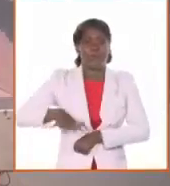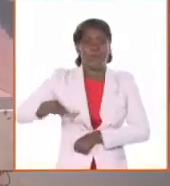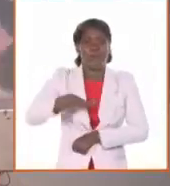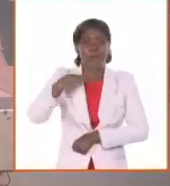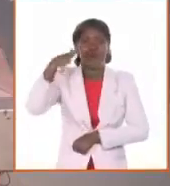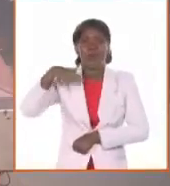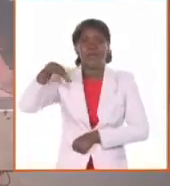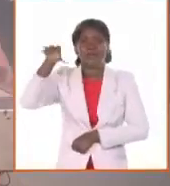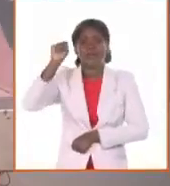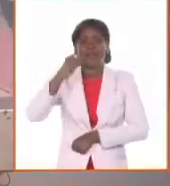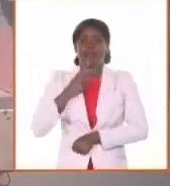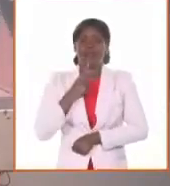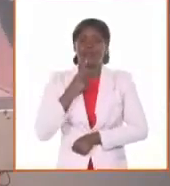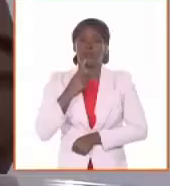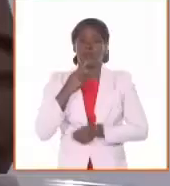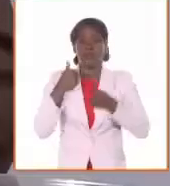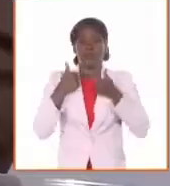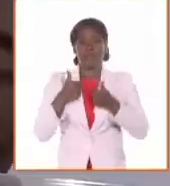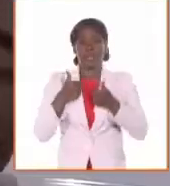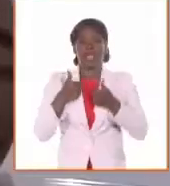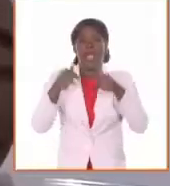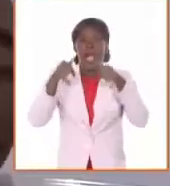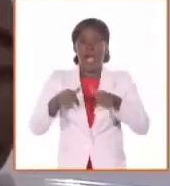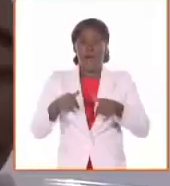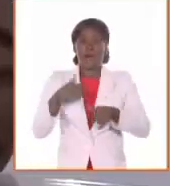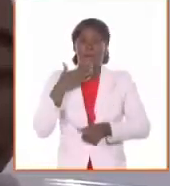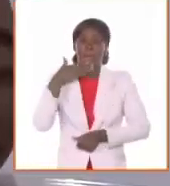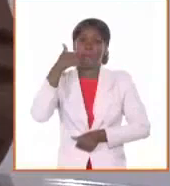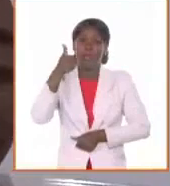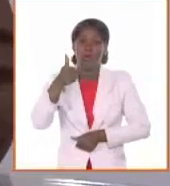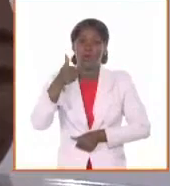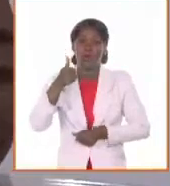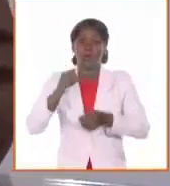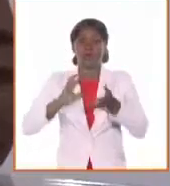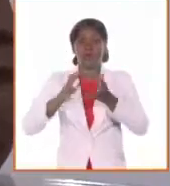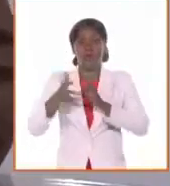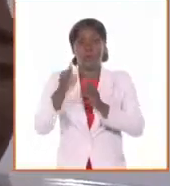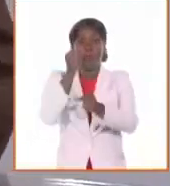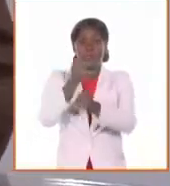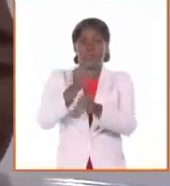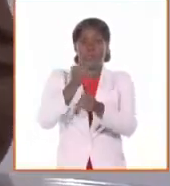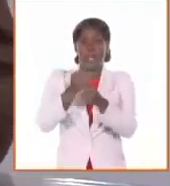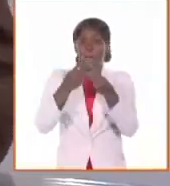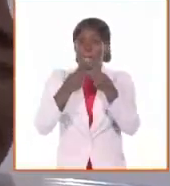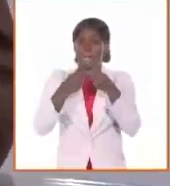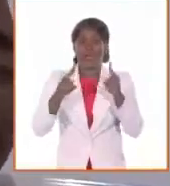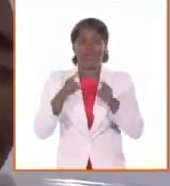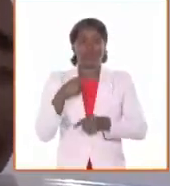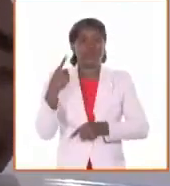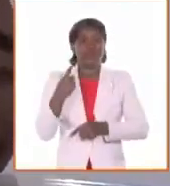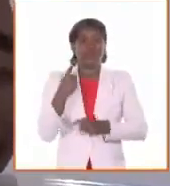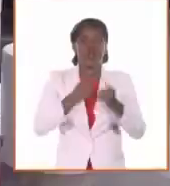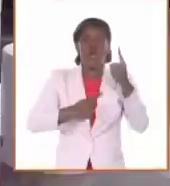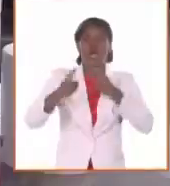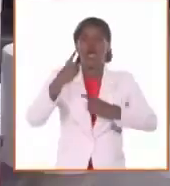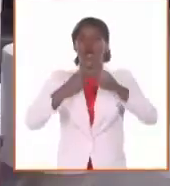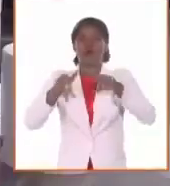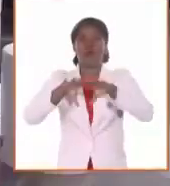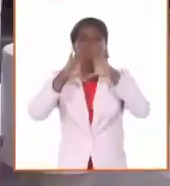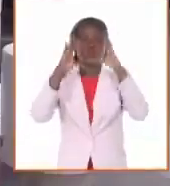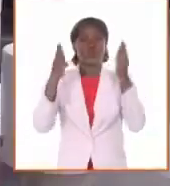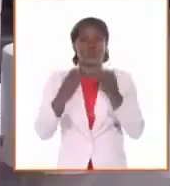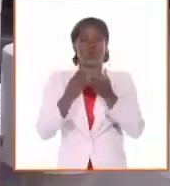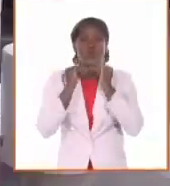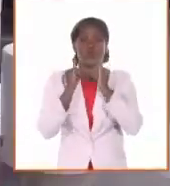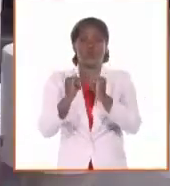una respuesta una respuesta diferente igual la capacitación hacia nuestro funcionario es la primera clave